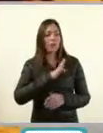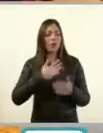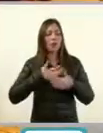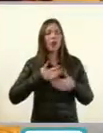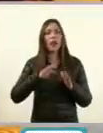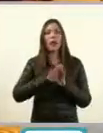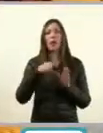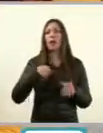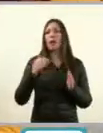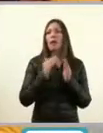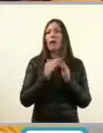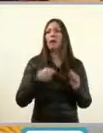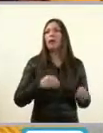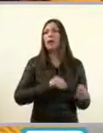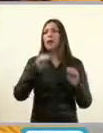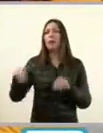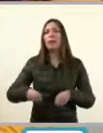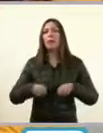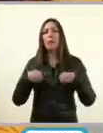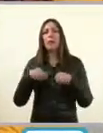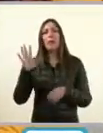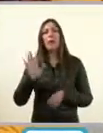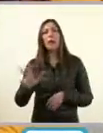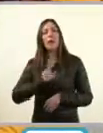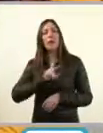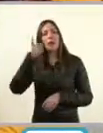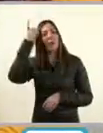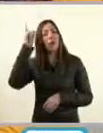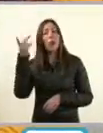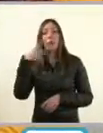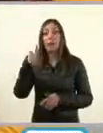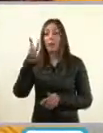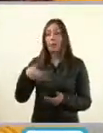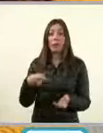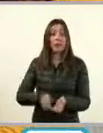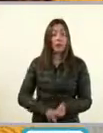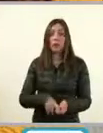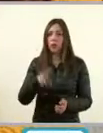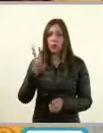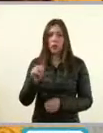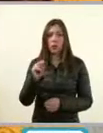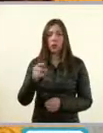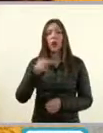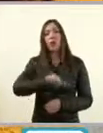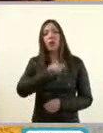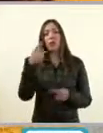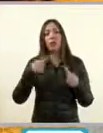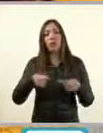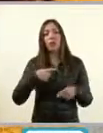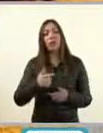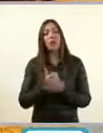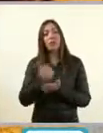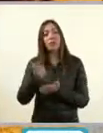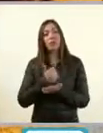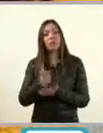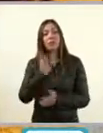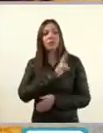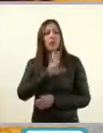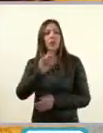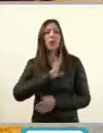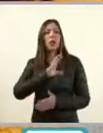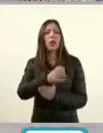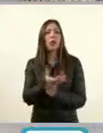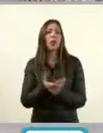que haría un dueño. Cuando alguien te prestó, entonces la posesión que tú tienes es derivada de un contrato de arrendamiento cuando pagas renta, de un contrato